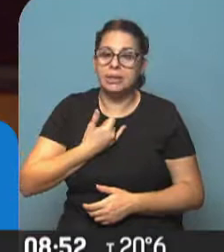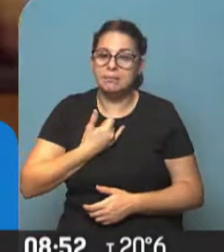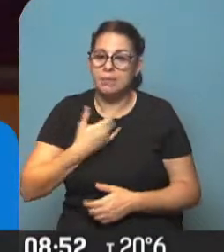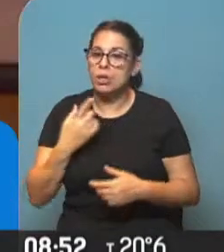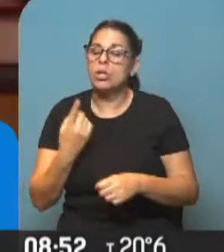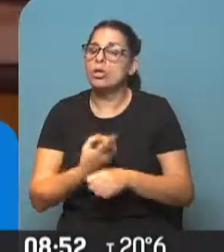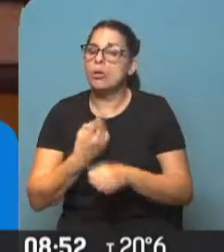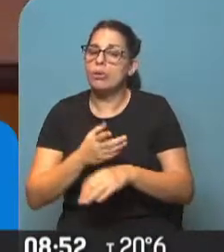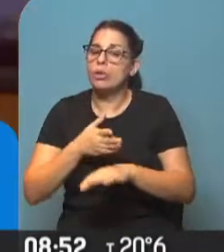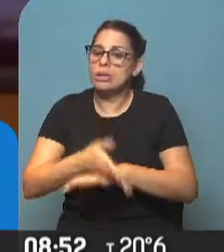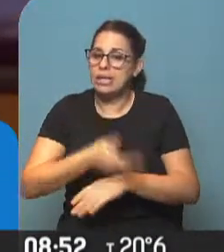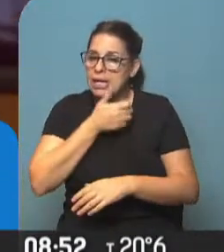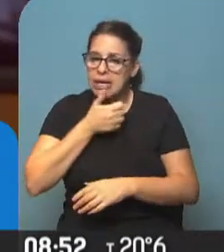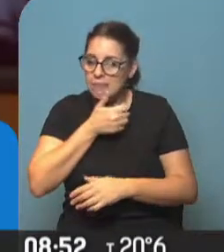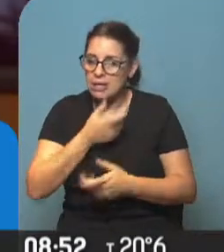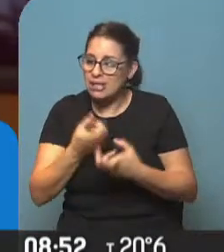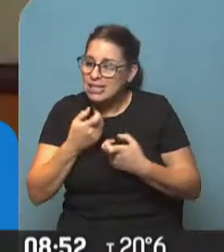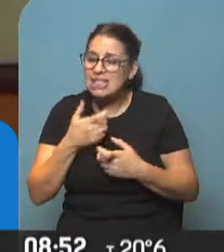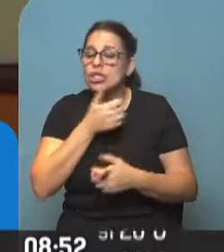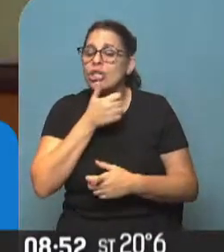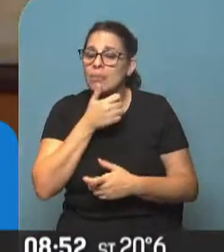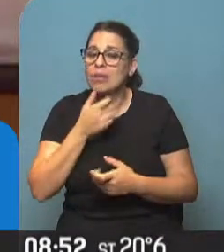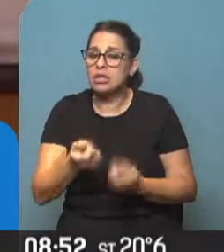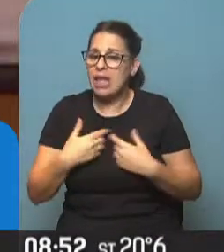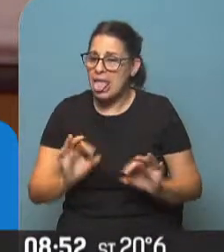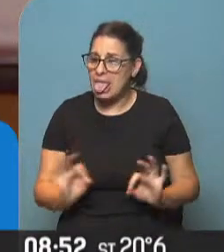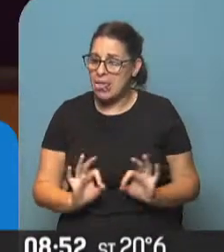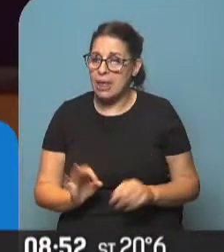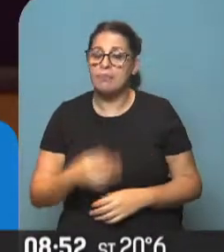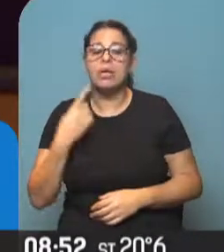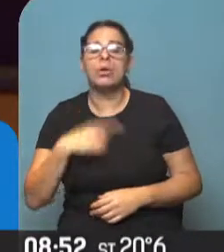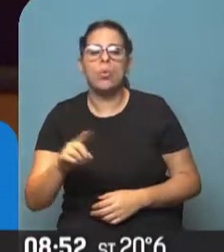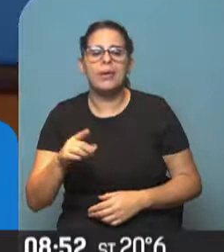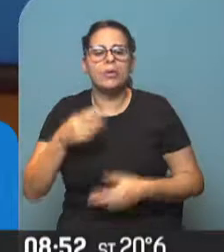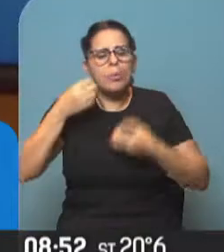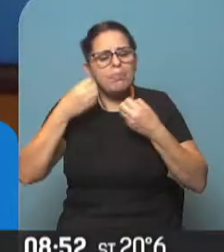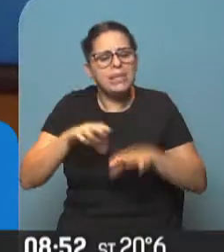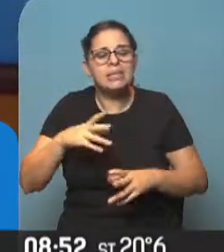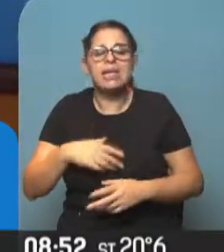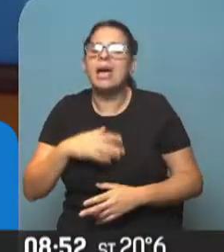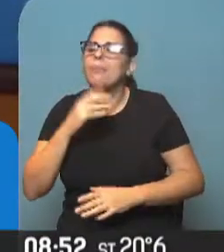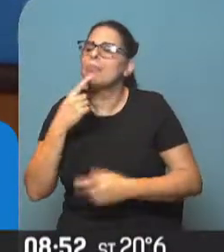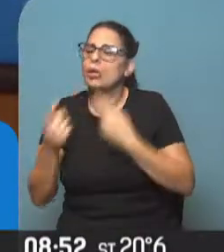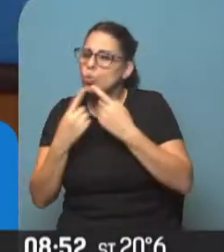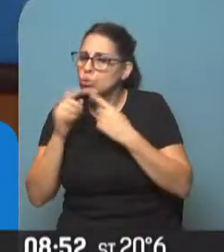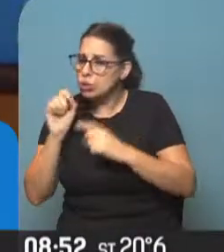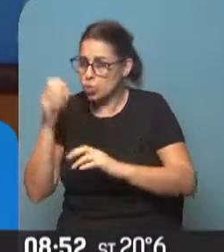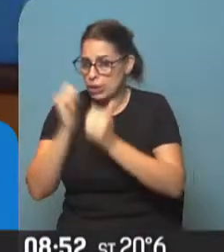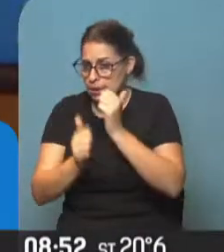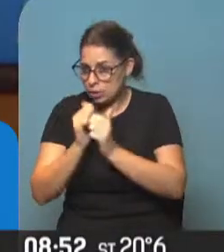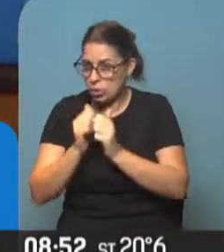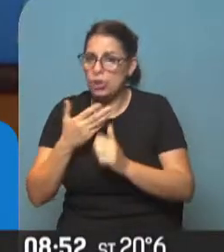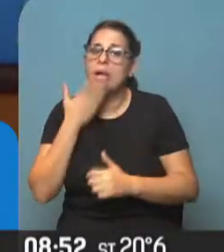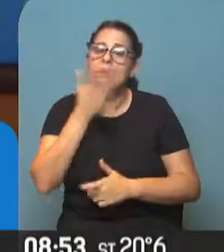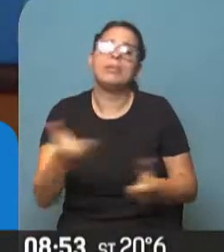acceder a un medicamento necesita un medicamento y no me lo dan cuando vos empezás a explorar su historia más allá de que hizo una